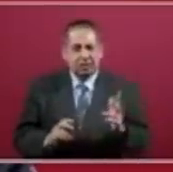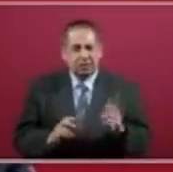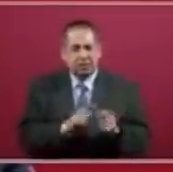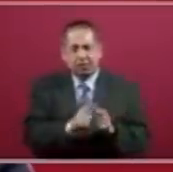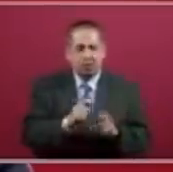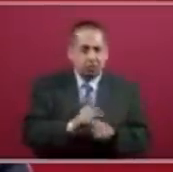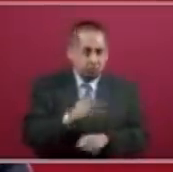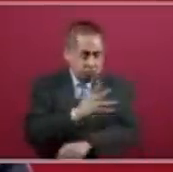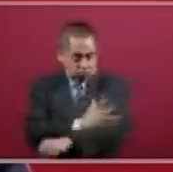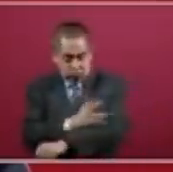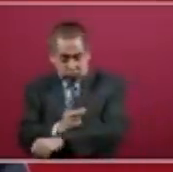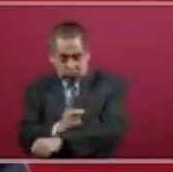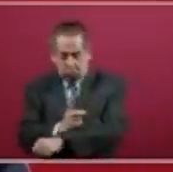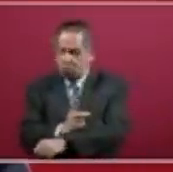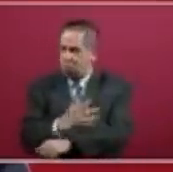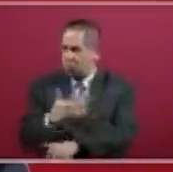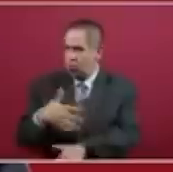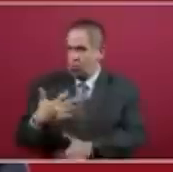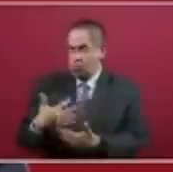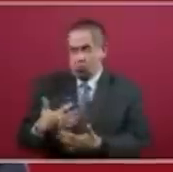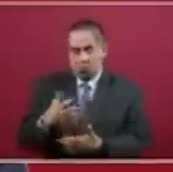La honestidad vale mucho.